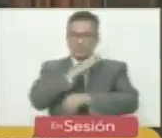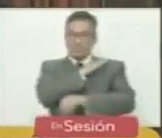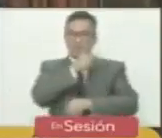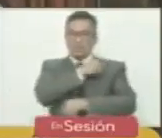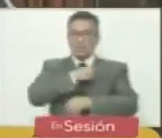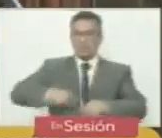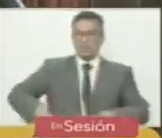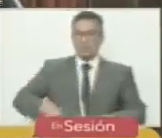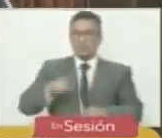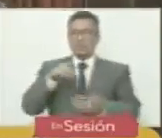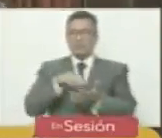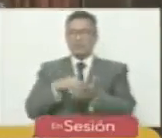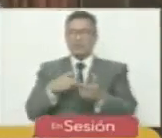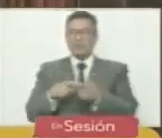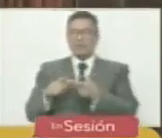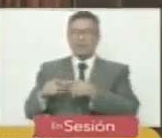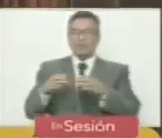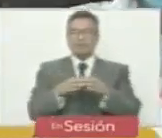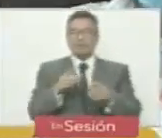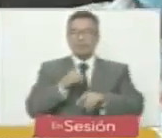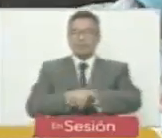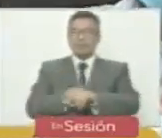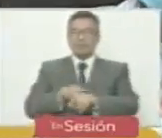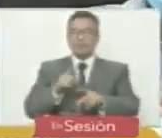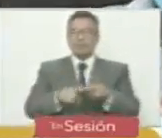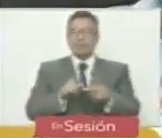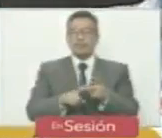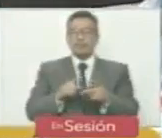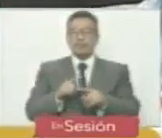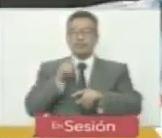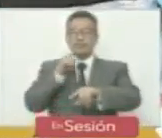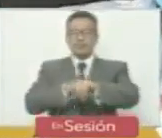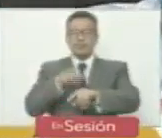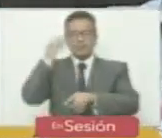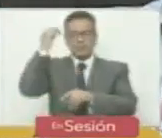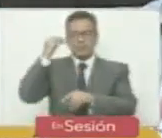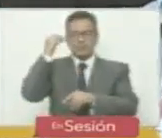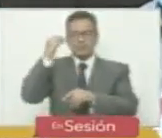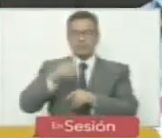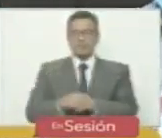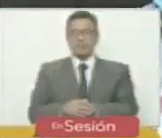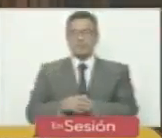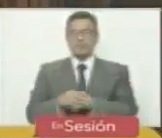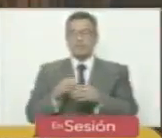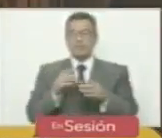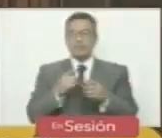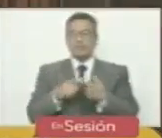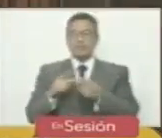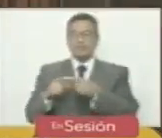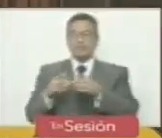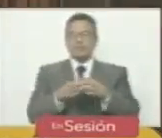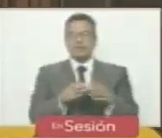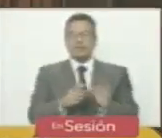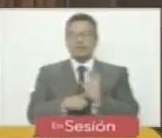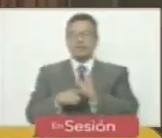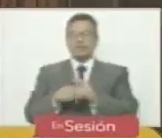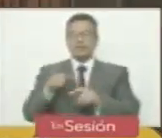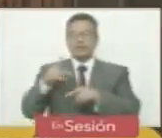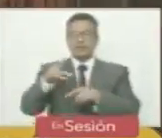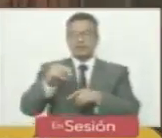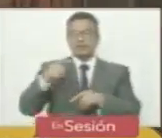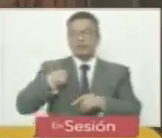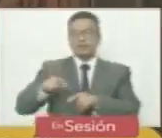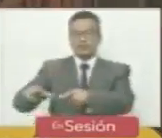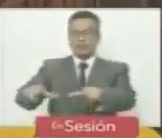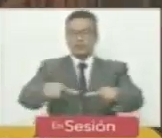de agosto de 1937, le da las consideraciones institucionales en el empleo en todo el